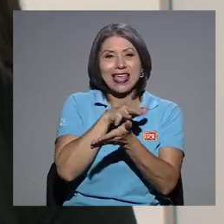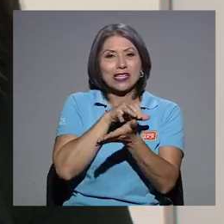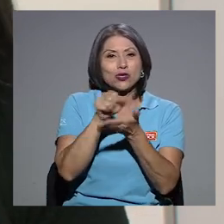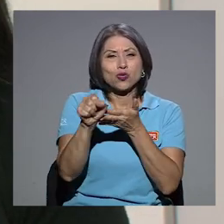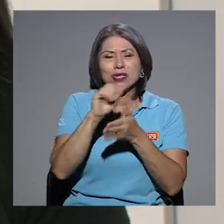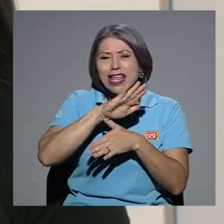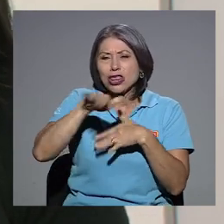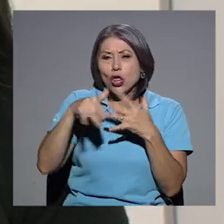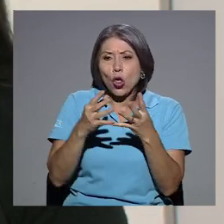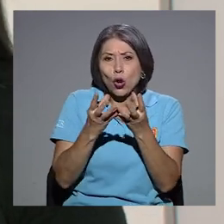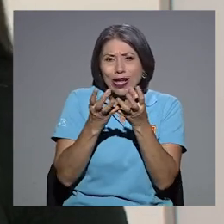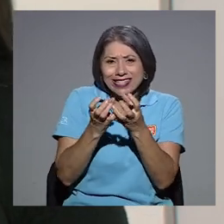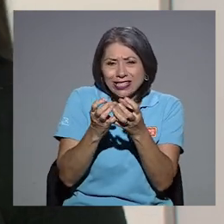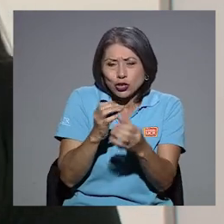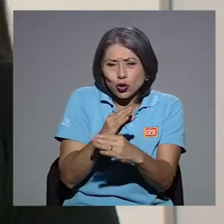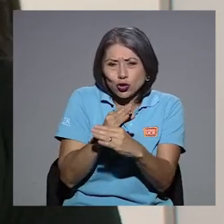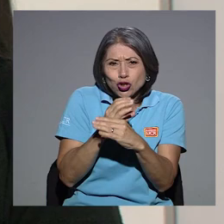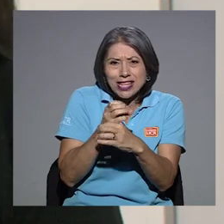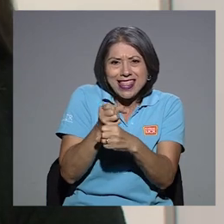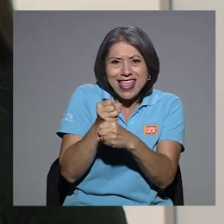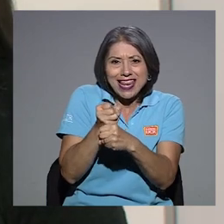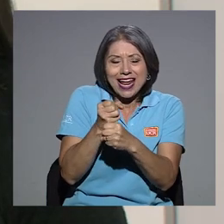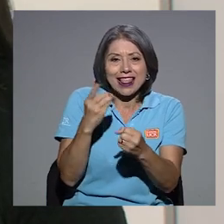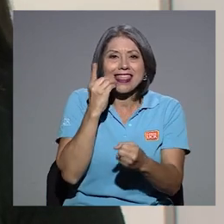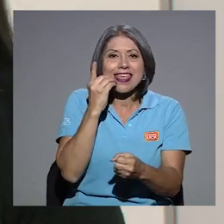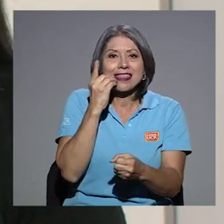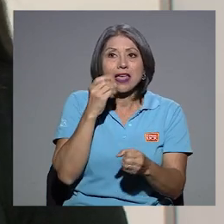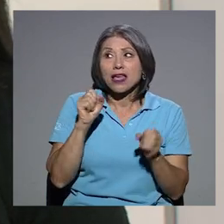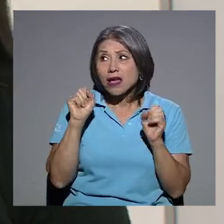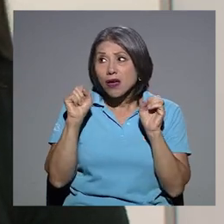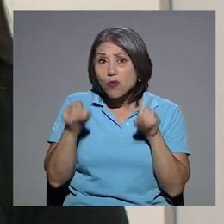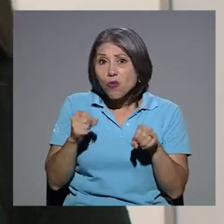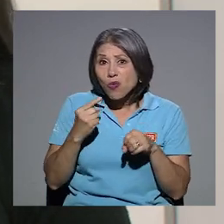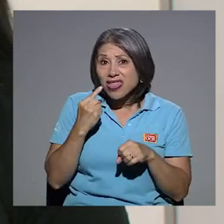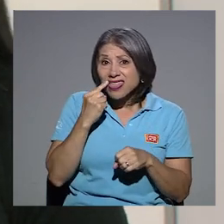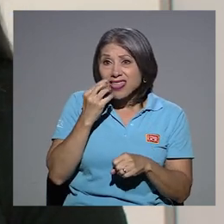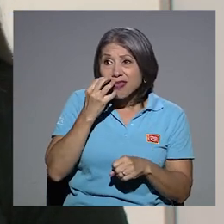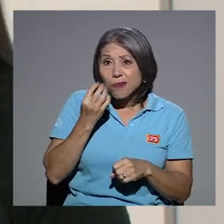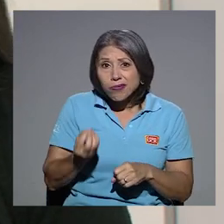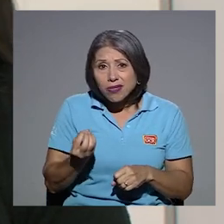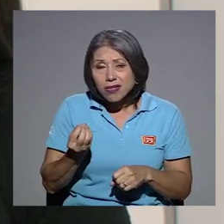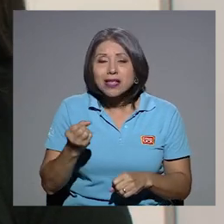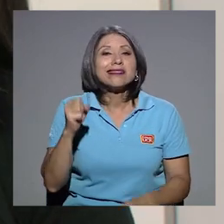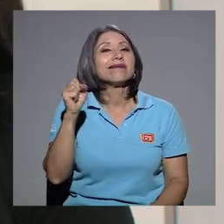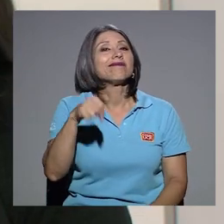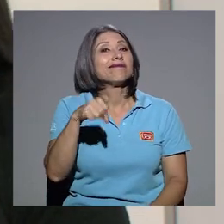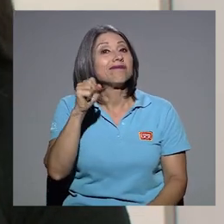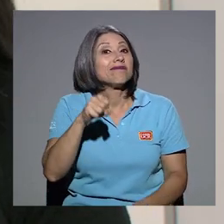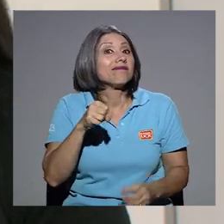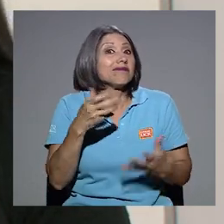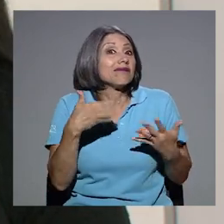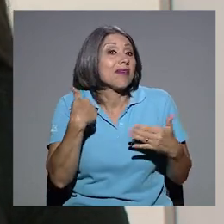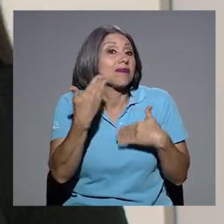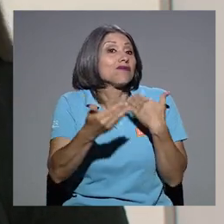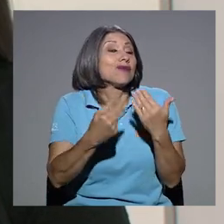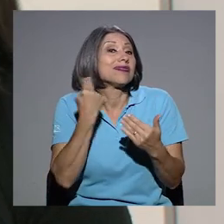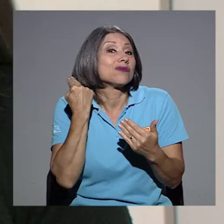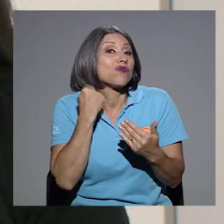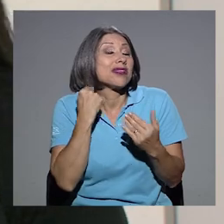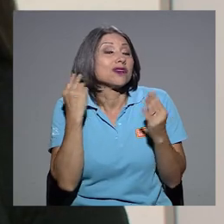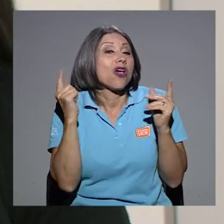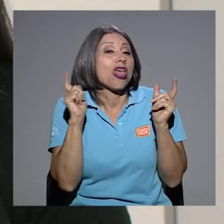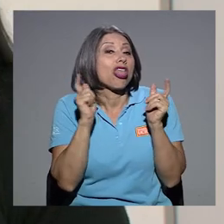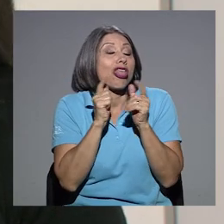tejidos de soporte del diente, o sea, todos los tejidos que sostienen el diente. Se pueden caer. Entonces los dientes eventualmente se quedan sin soporte,